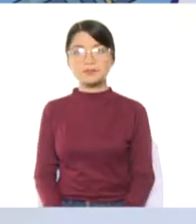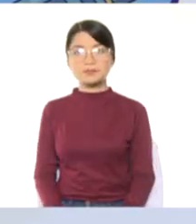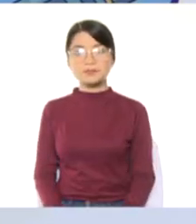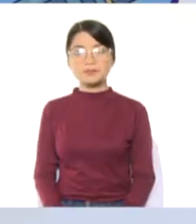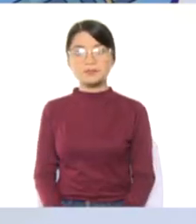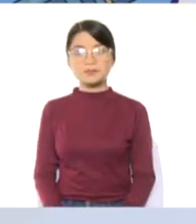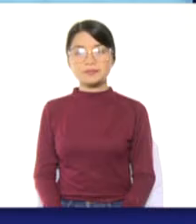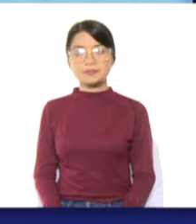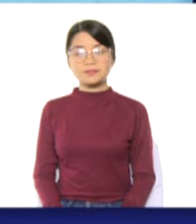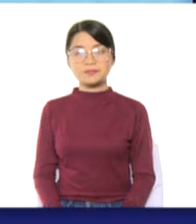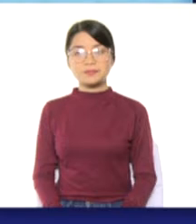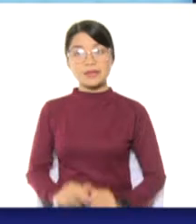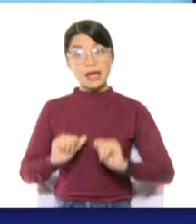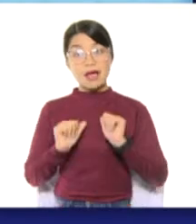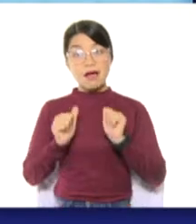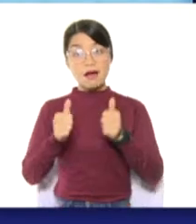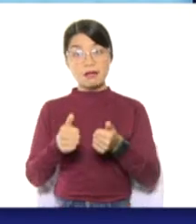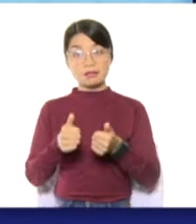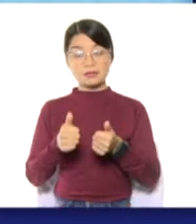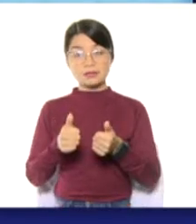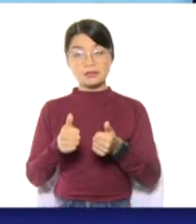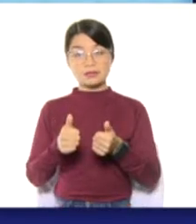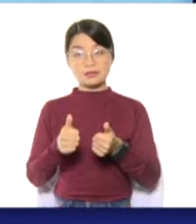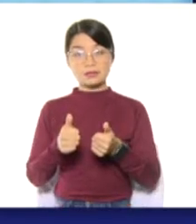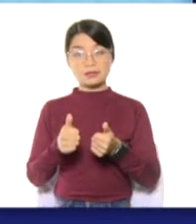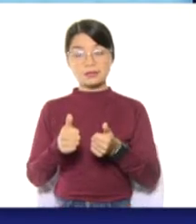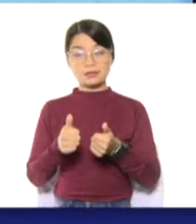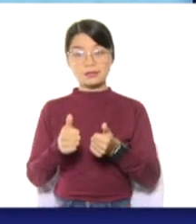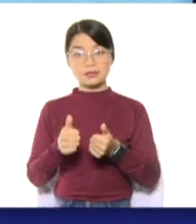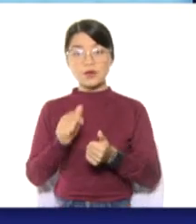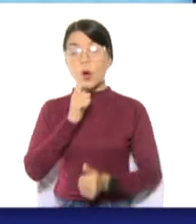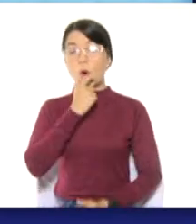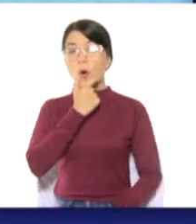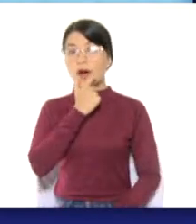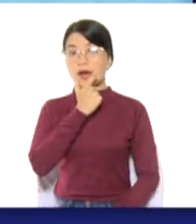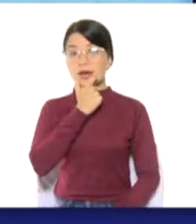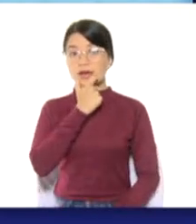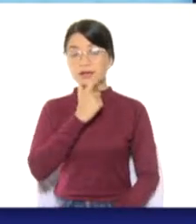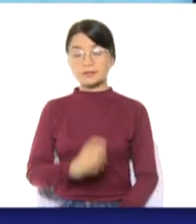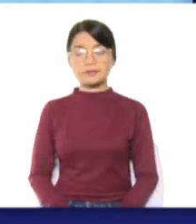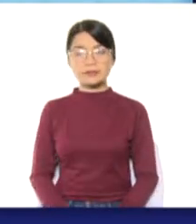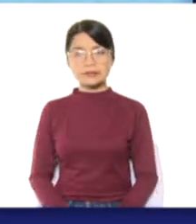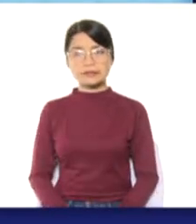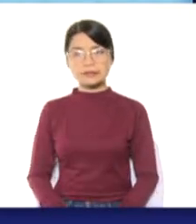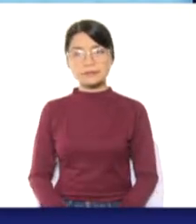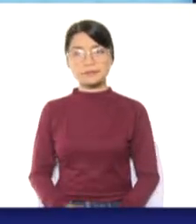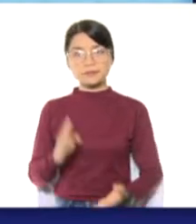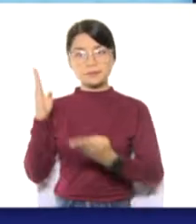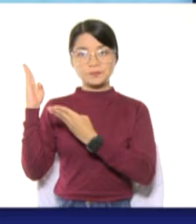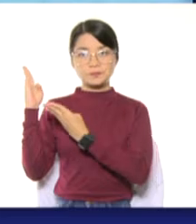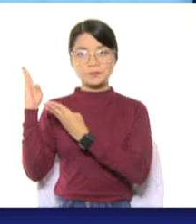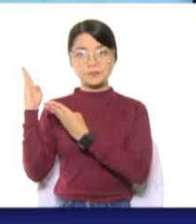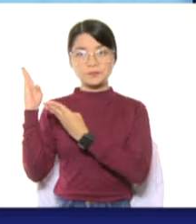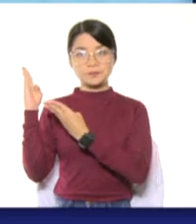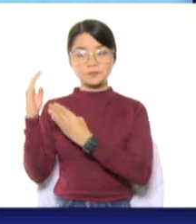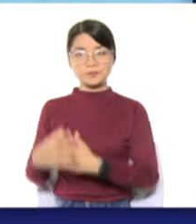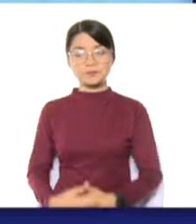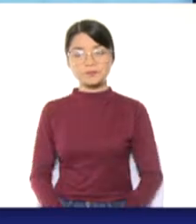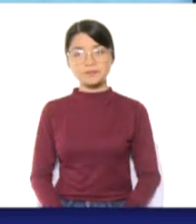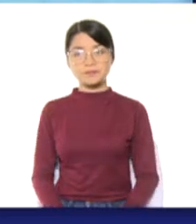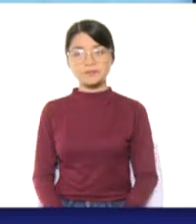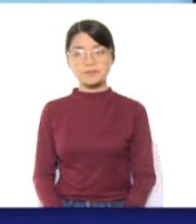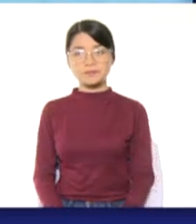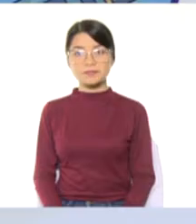por supuesto. Vamos a iniciar entonces con English is my personal challenge. Recuerden que es una frase que siempre les estamos diciendo para que lo tomen como un